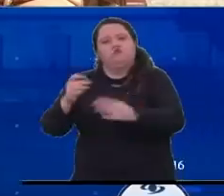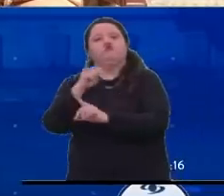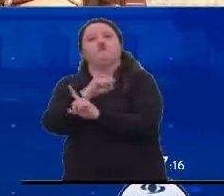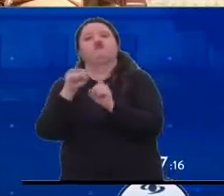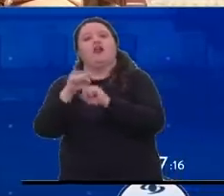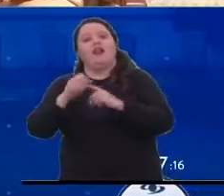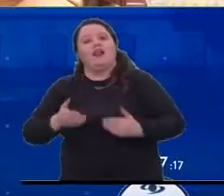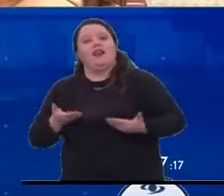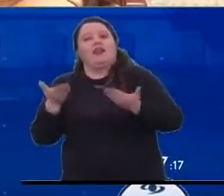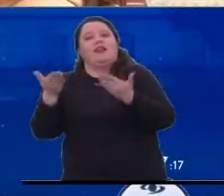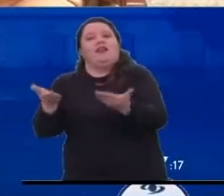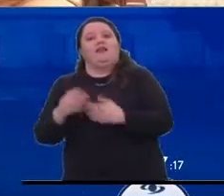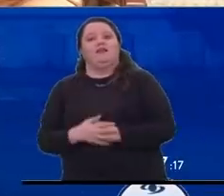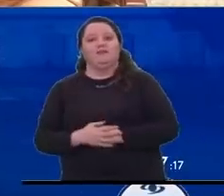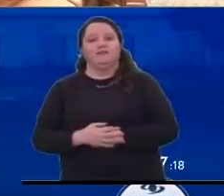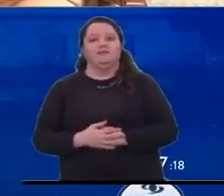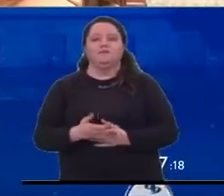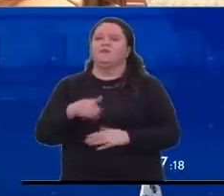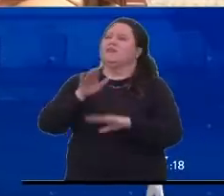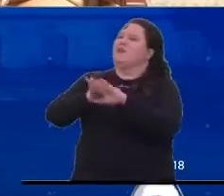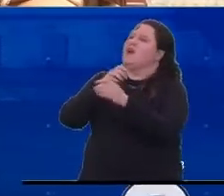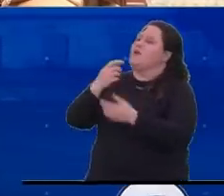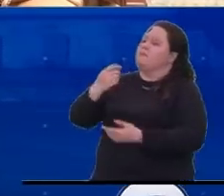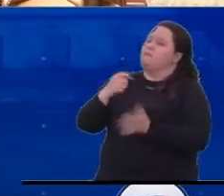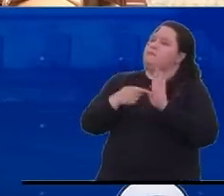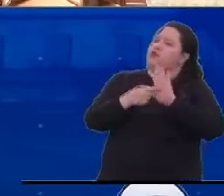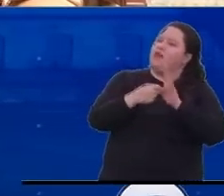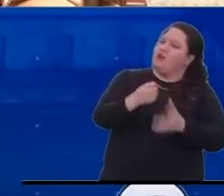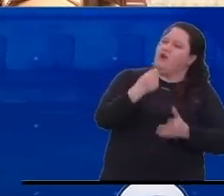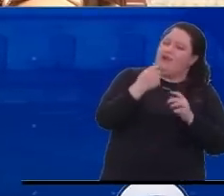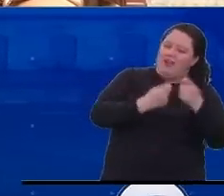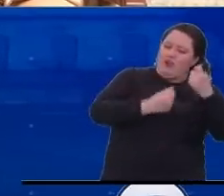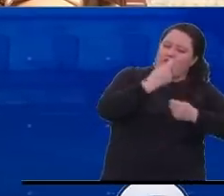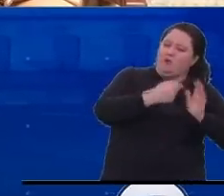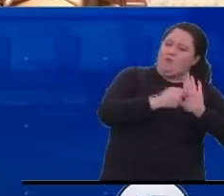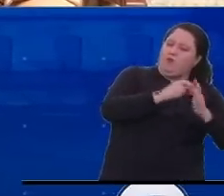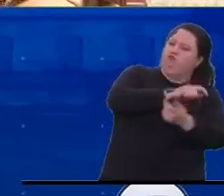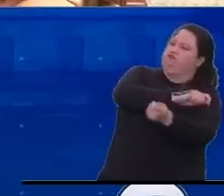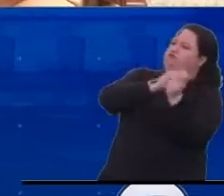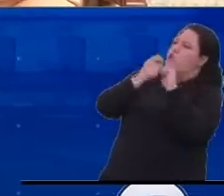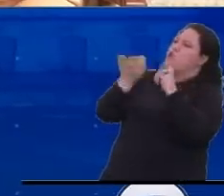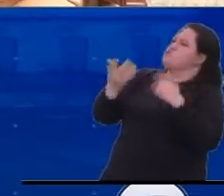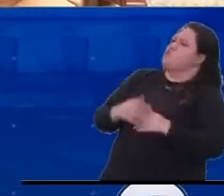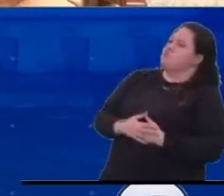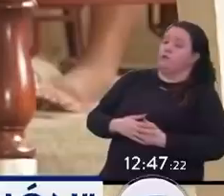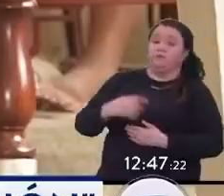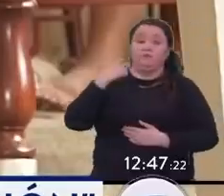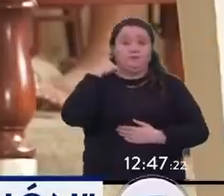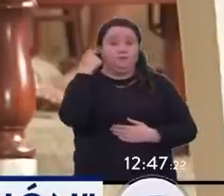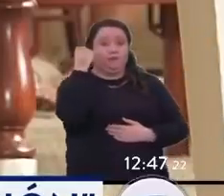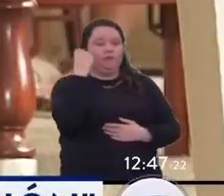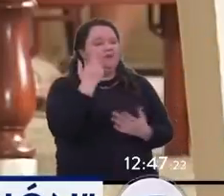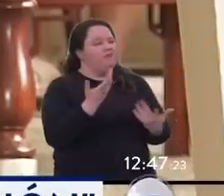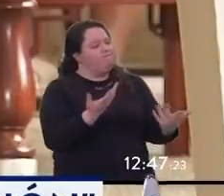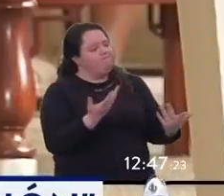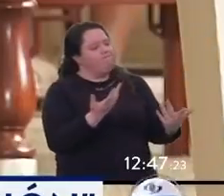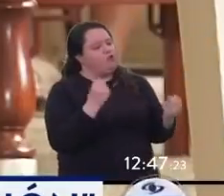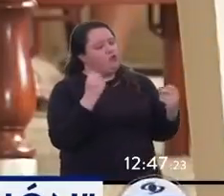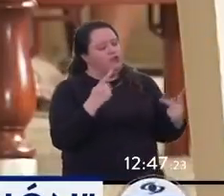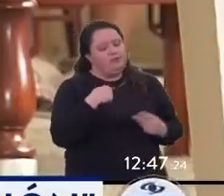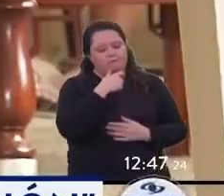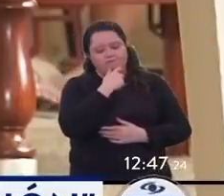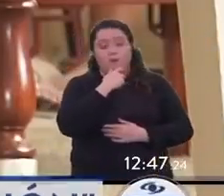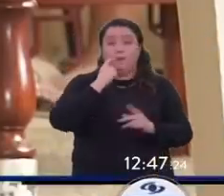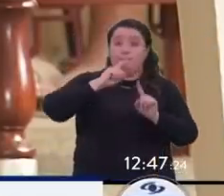va a ser esa transformación del modelo económico? En justicia social. ¿Cómo va a ser esa transformación de ese modelo económico? Yo creo que hay que...